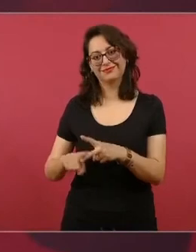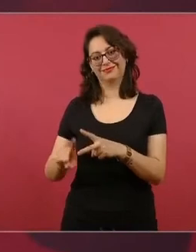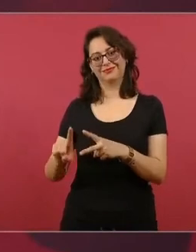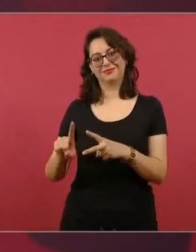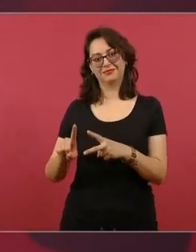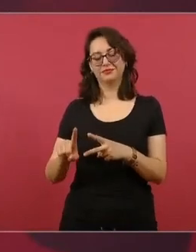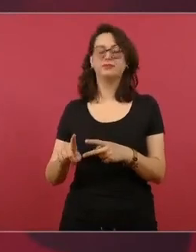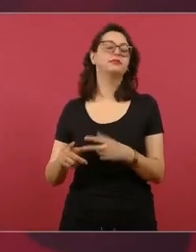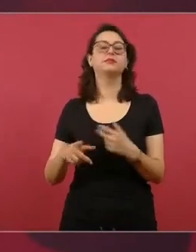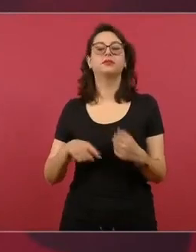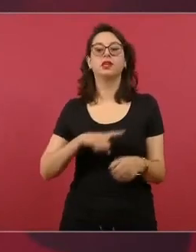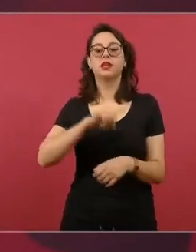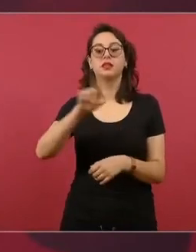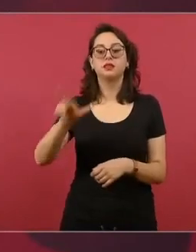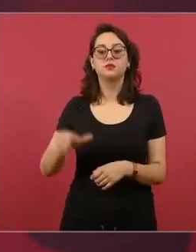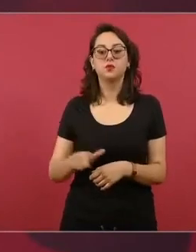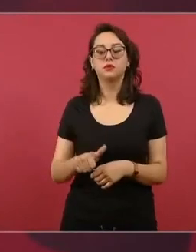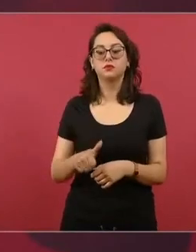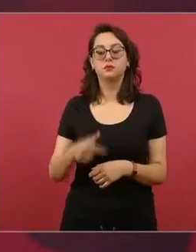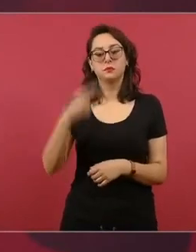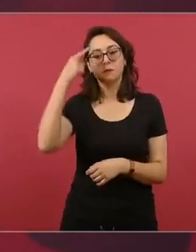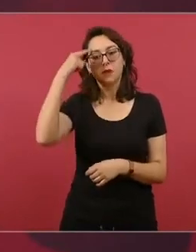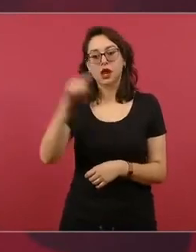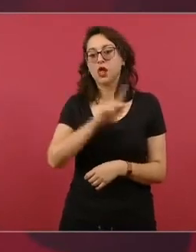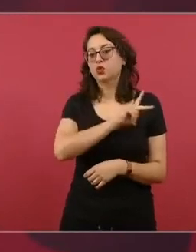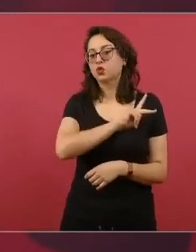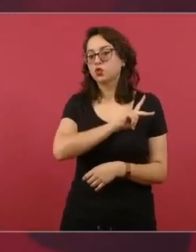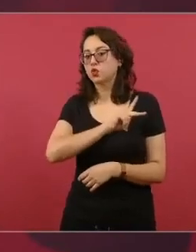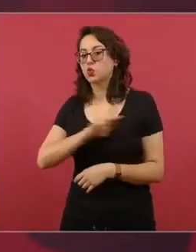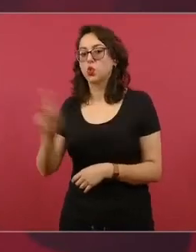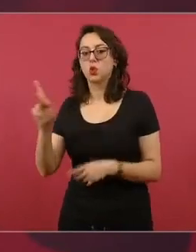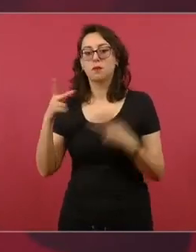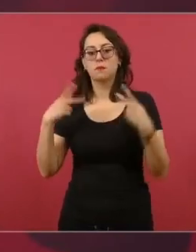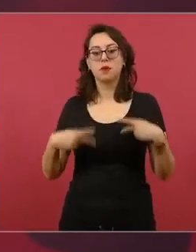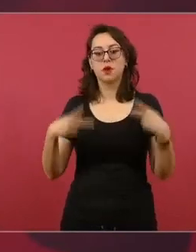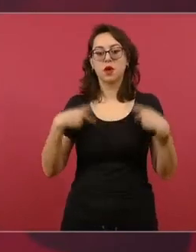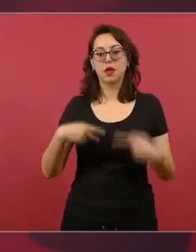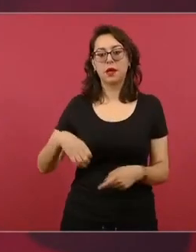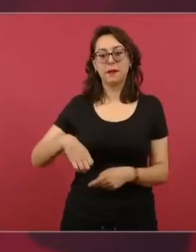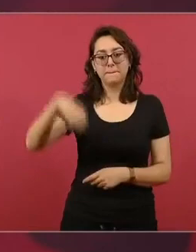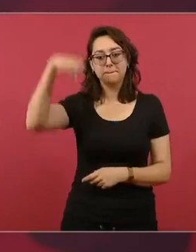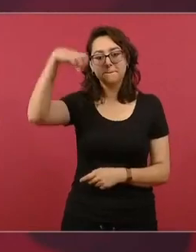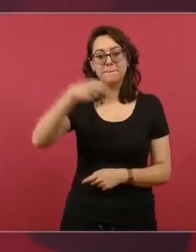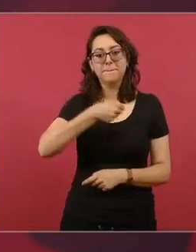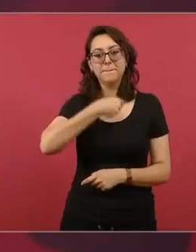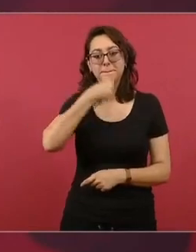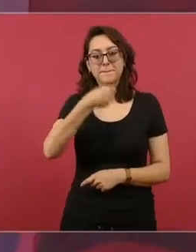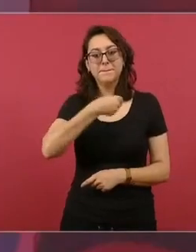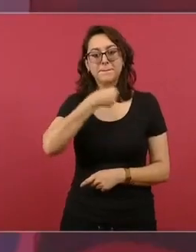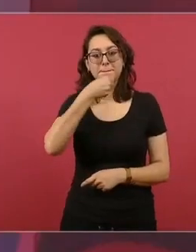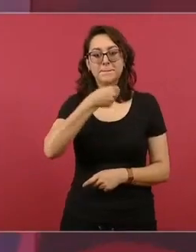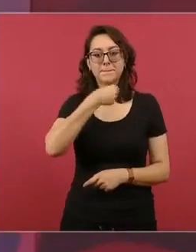y se hizo universal. Y luego, como no teníamos nosotros mayoría